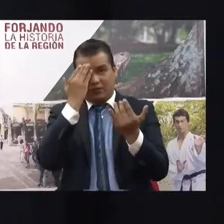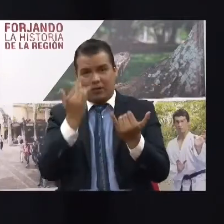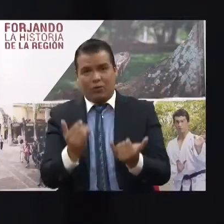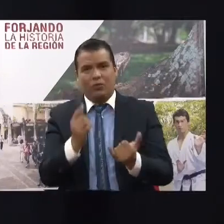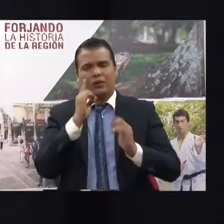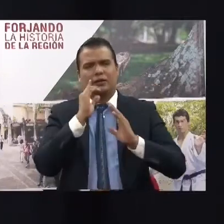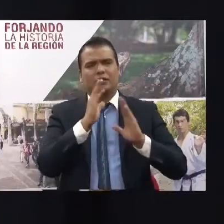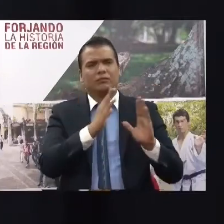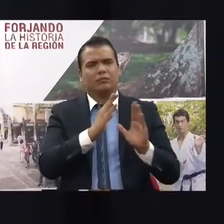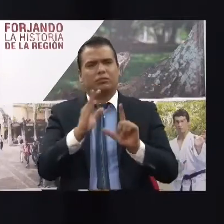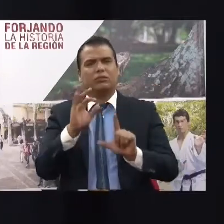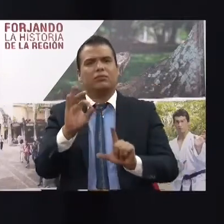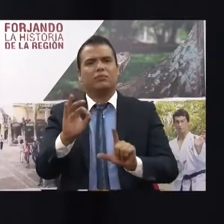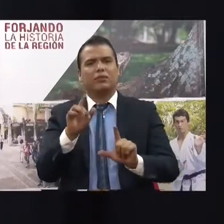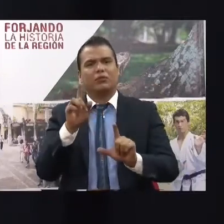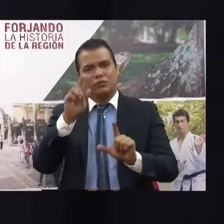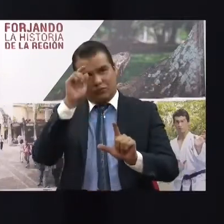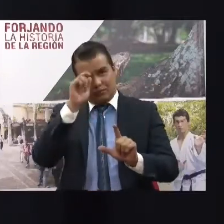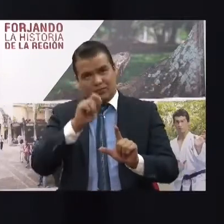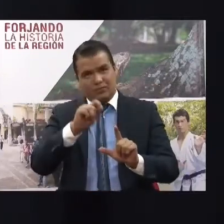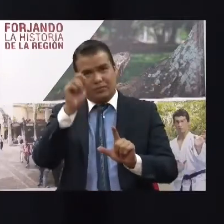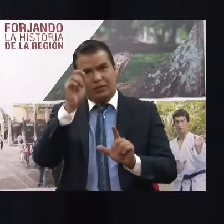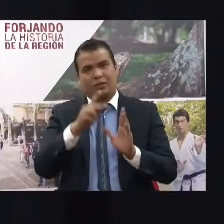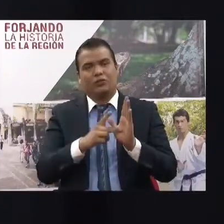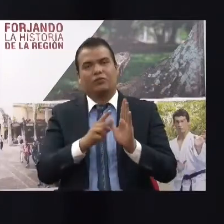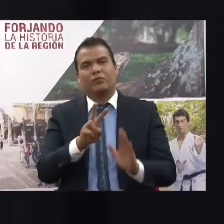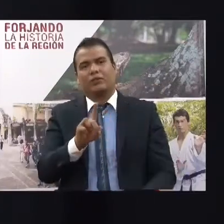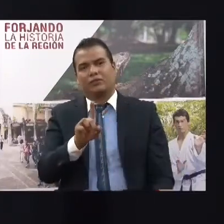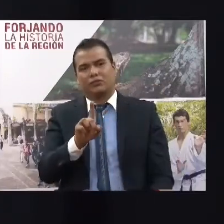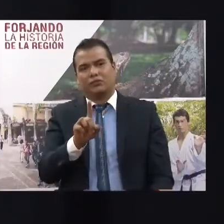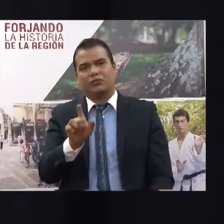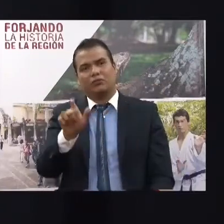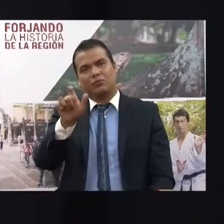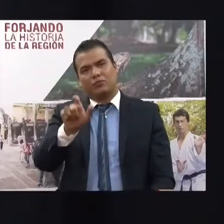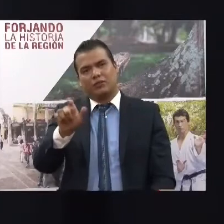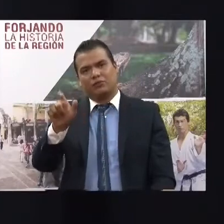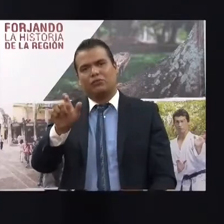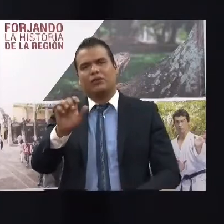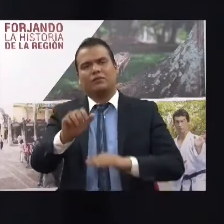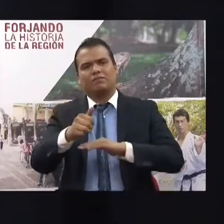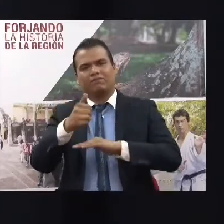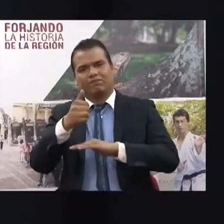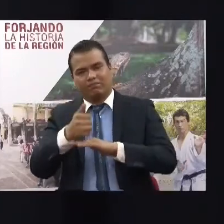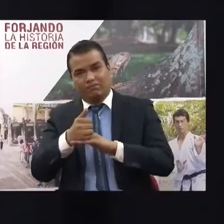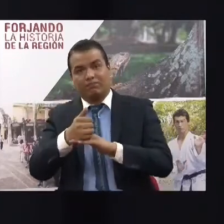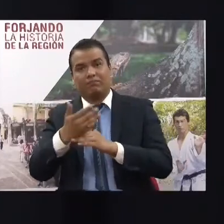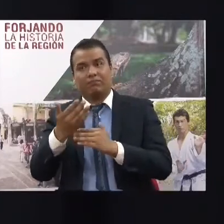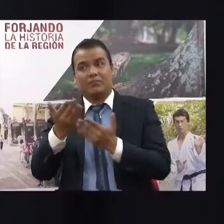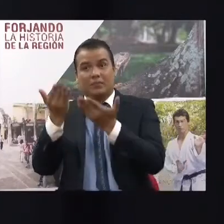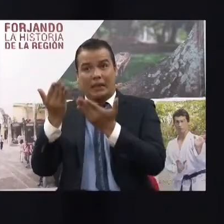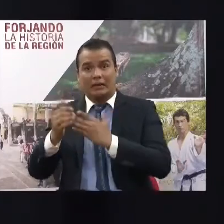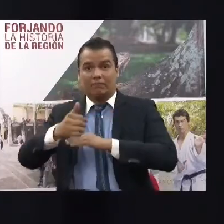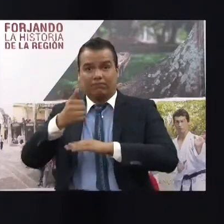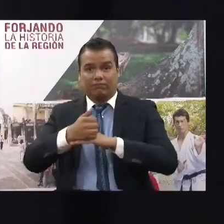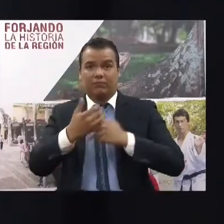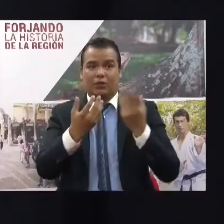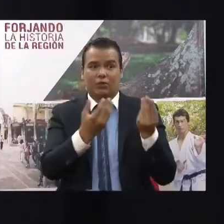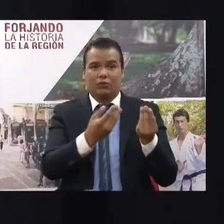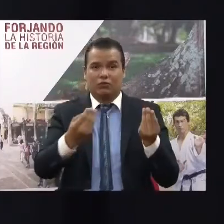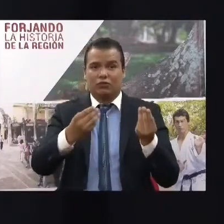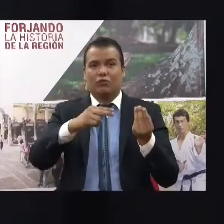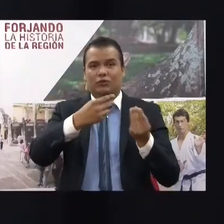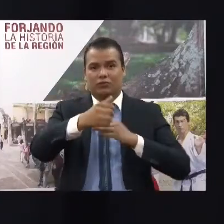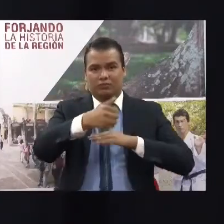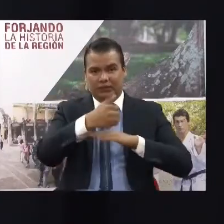graduandos. Esperábamos con expectativa la llegada del tercer milenio y llegó. Y